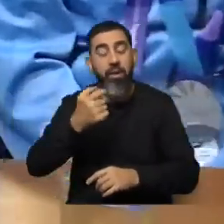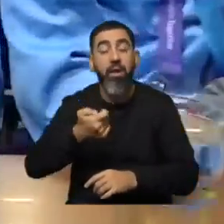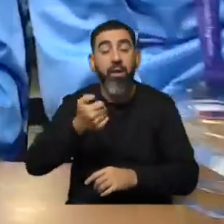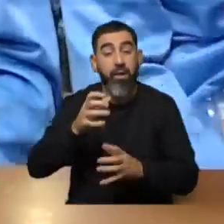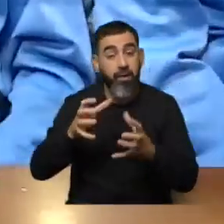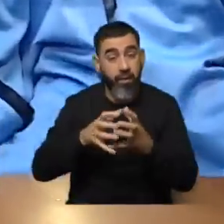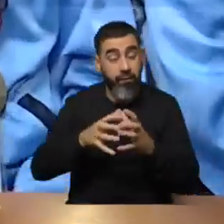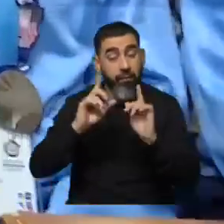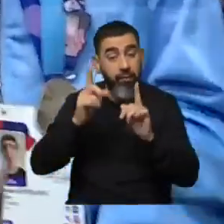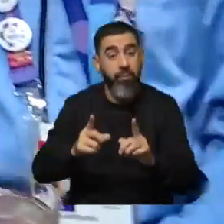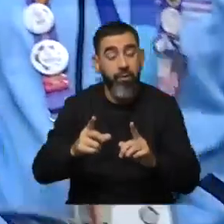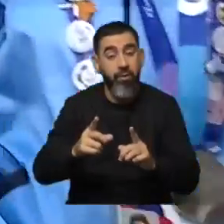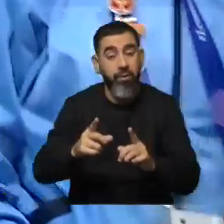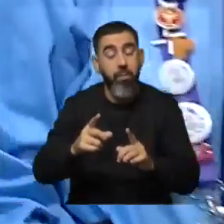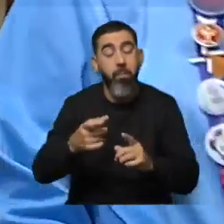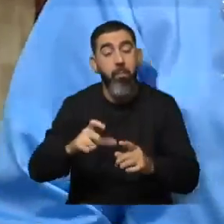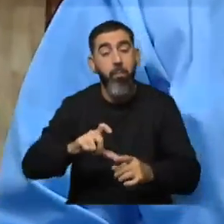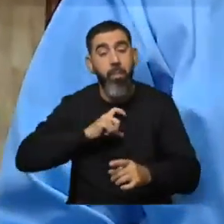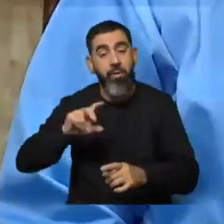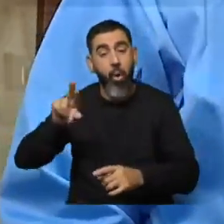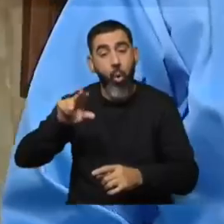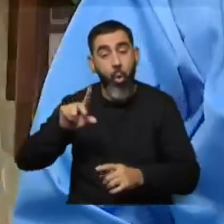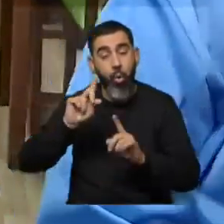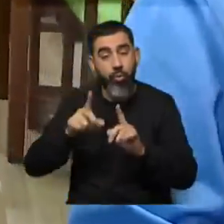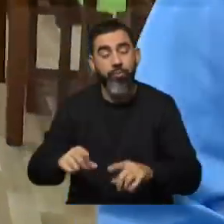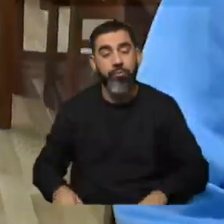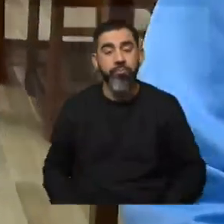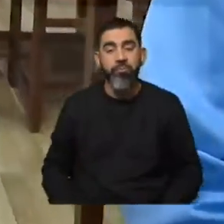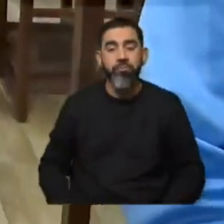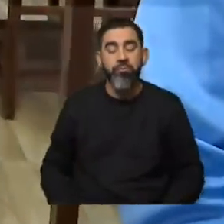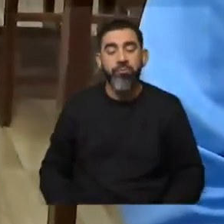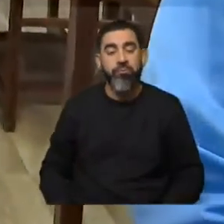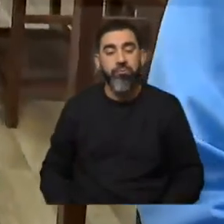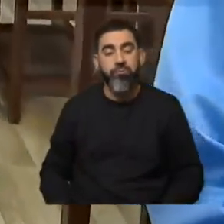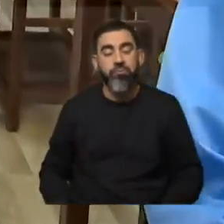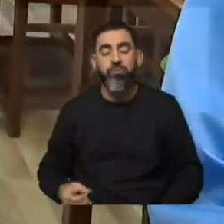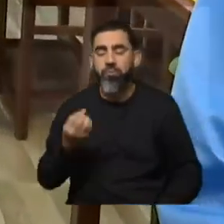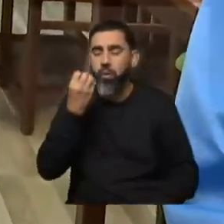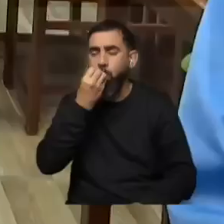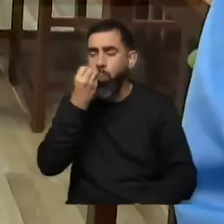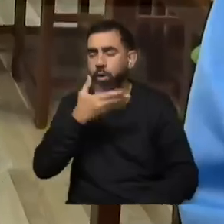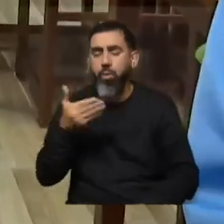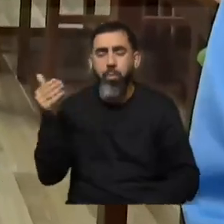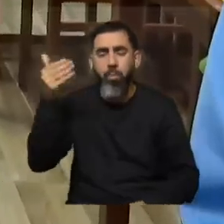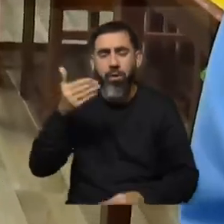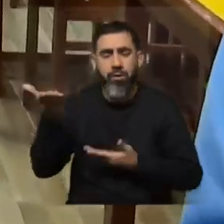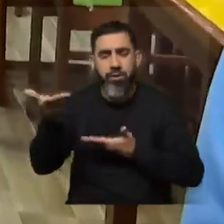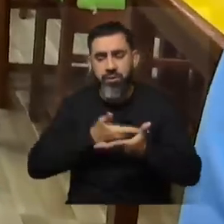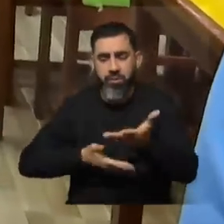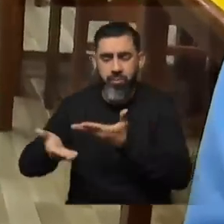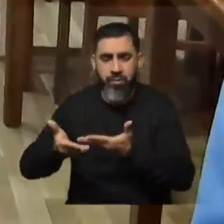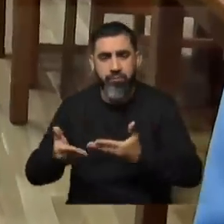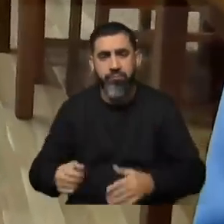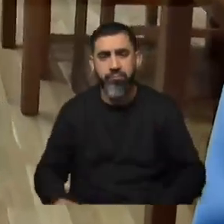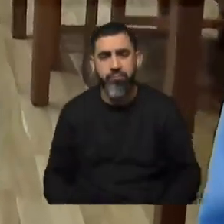que se trajo unas medallas de oro me estaban contando Pero lo bueno es participar y el intercambio Sí